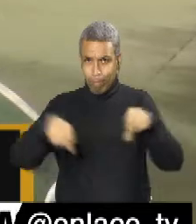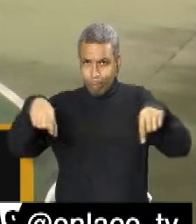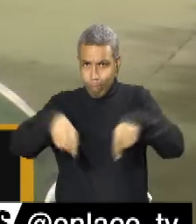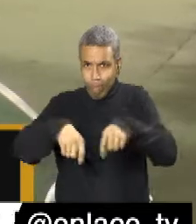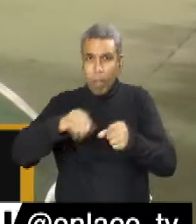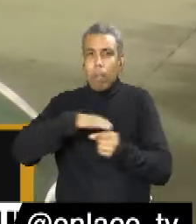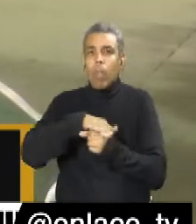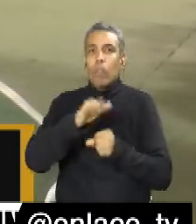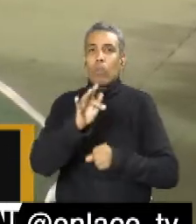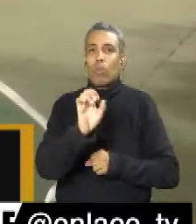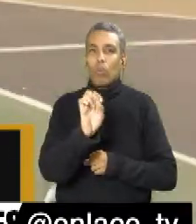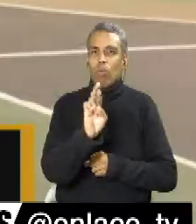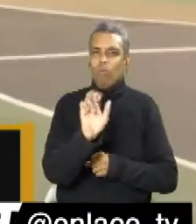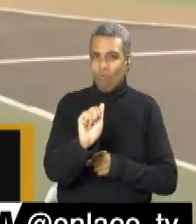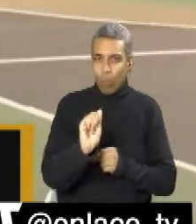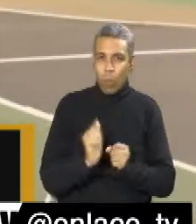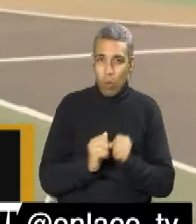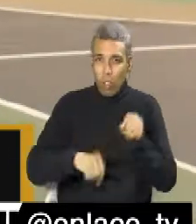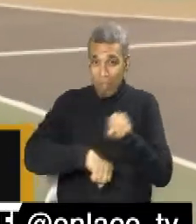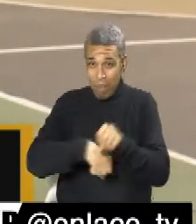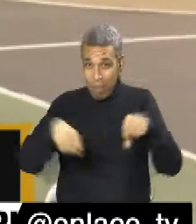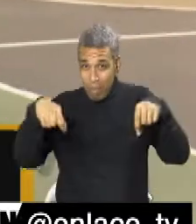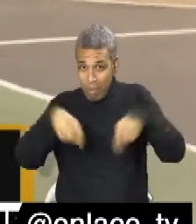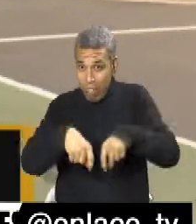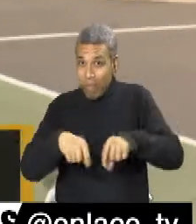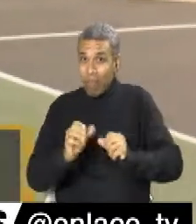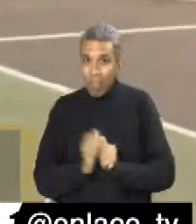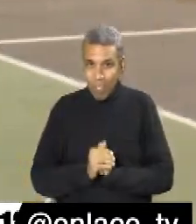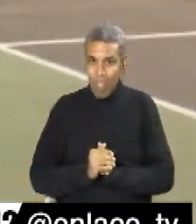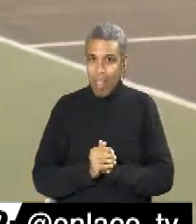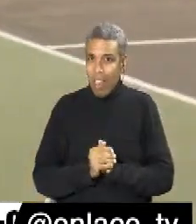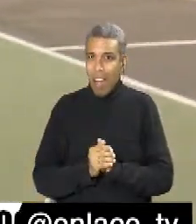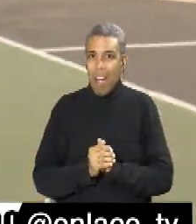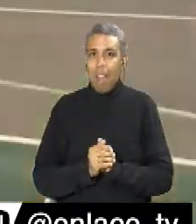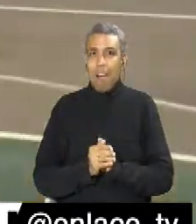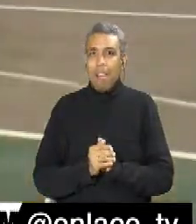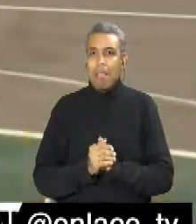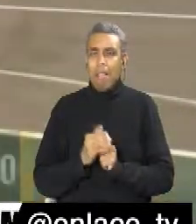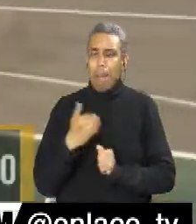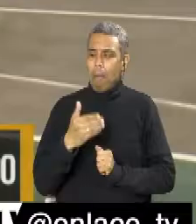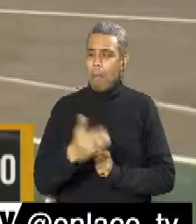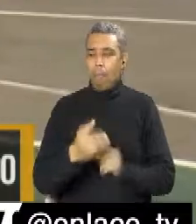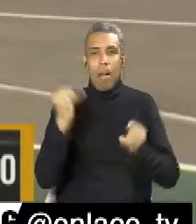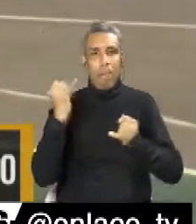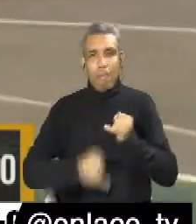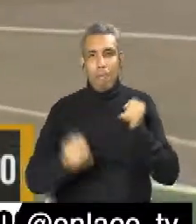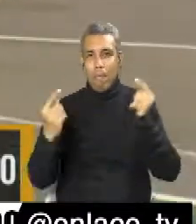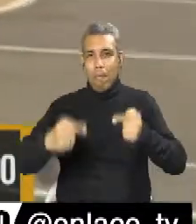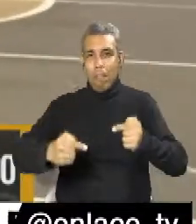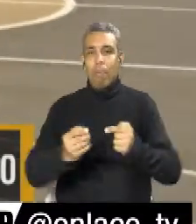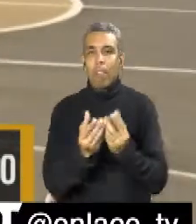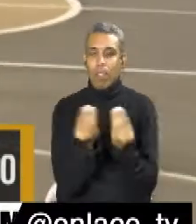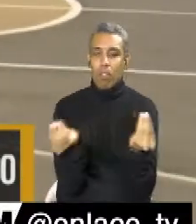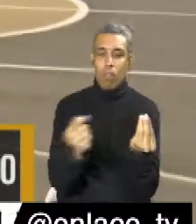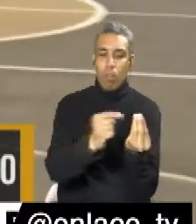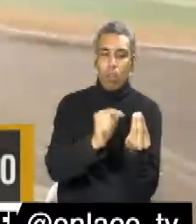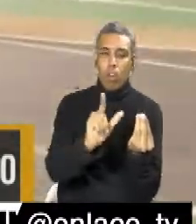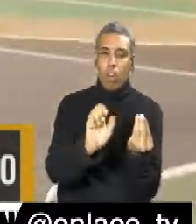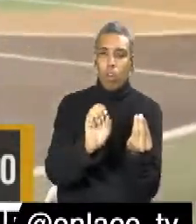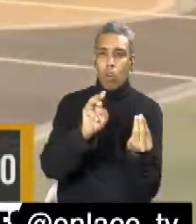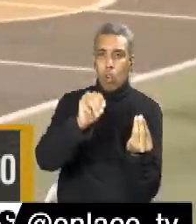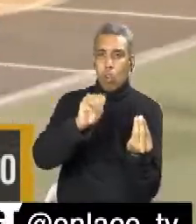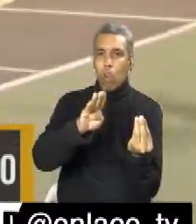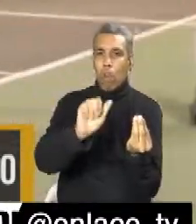se llevó a cabo la final del torneo descentralizado de microfútbol, donde el combo de Lombana logró ganarle 5-2 al equipo de